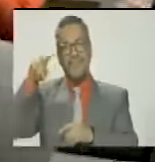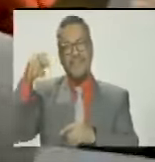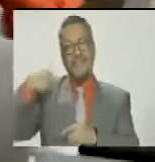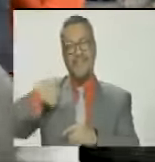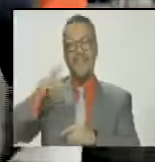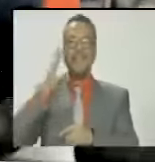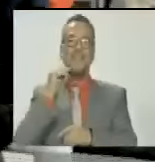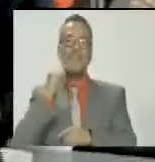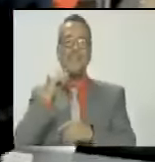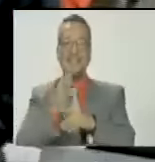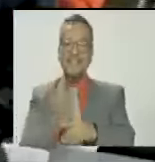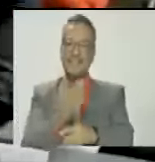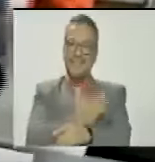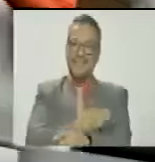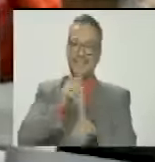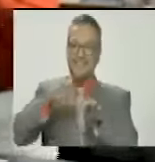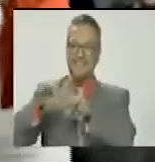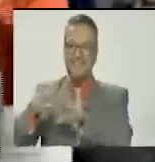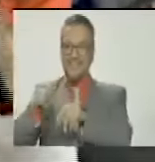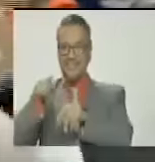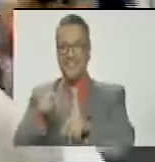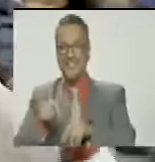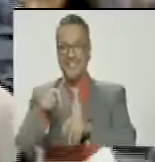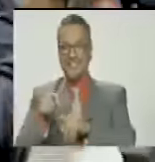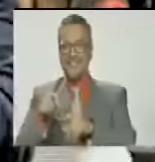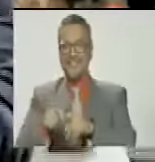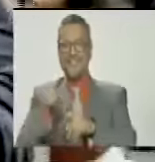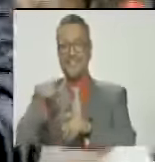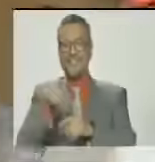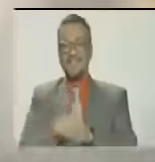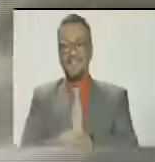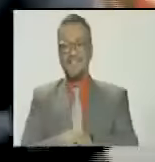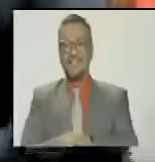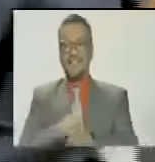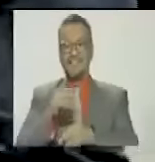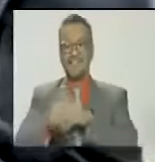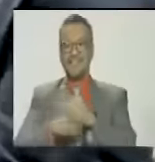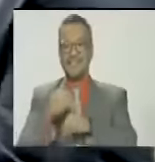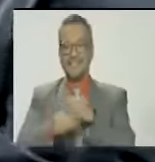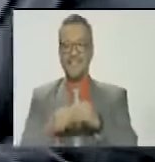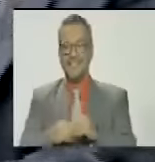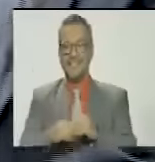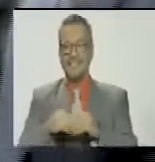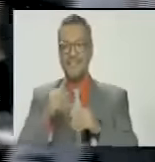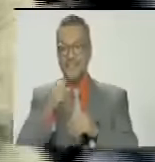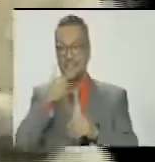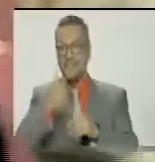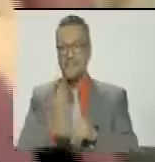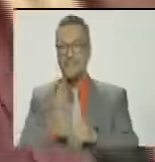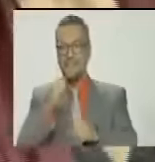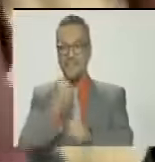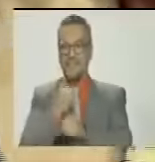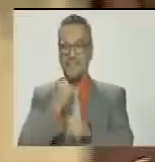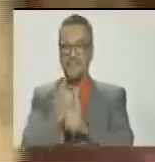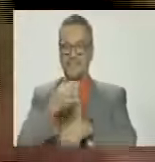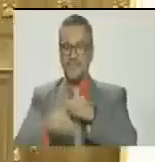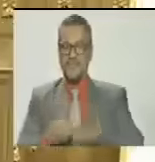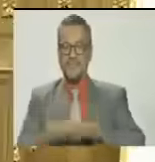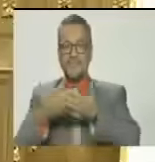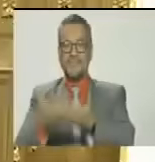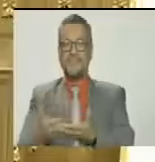tenido experiencia previa como secretario en estas lides, cumplió de manera brillante con la función que se le